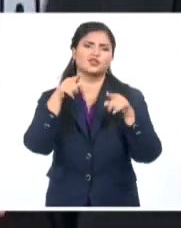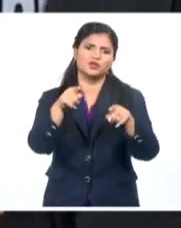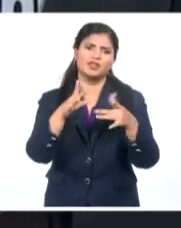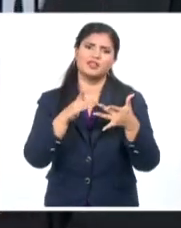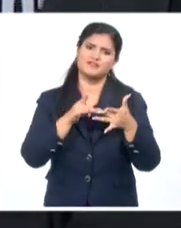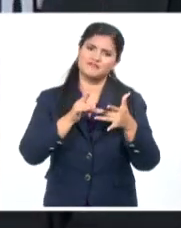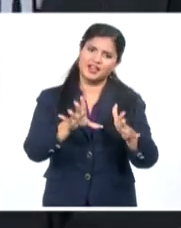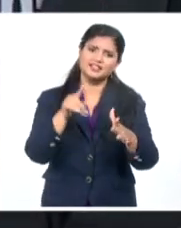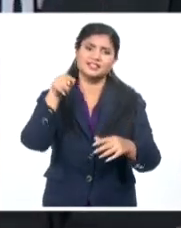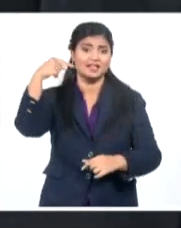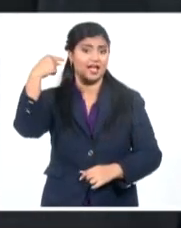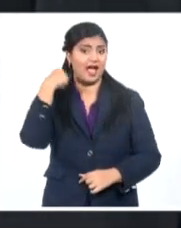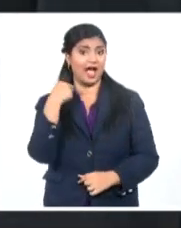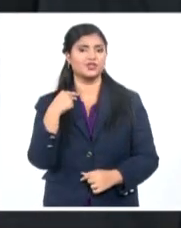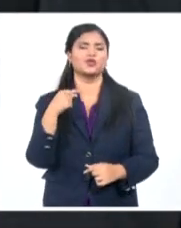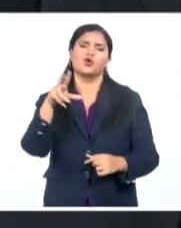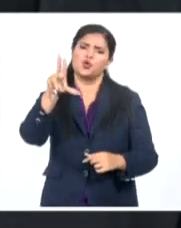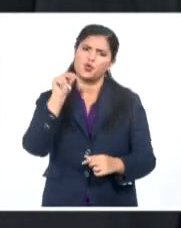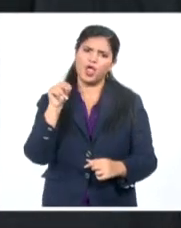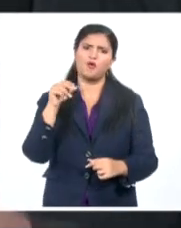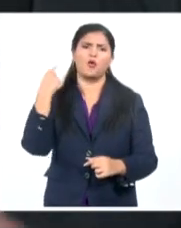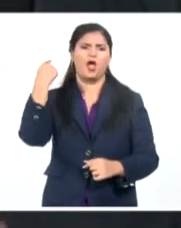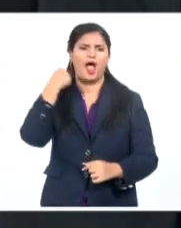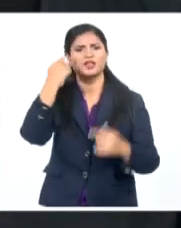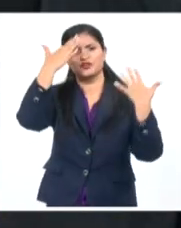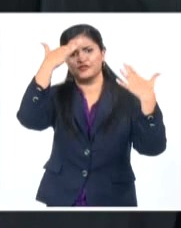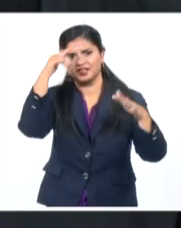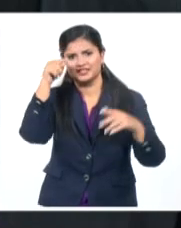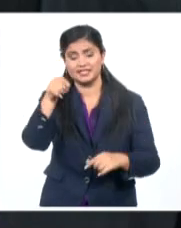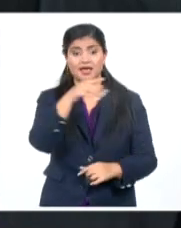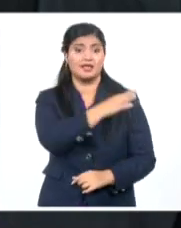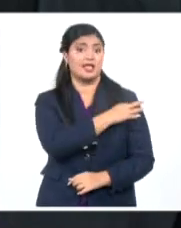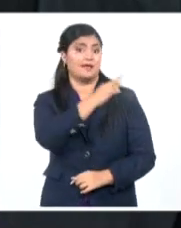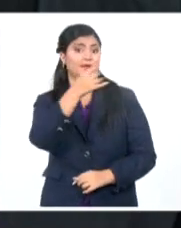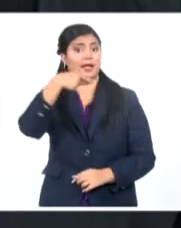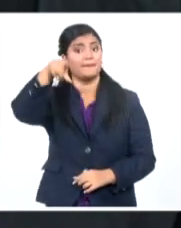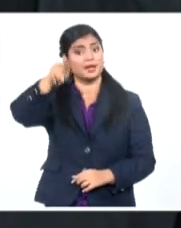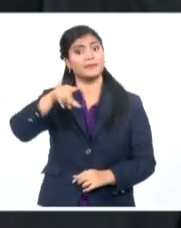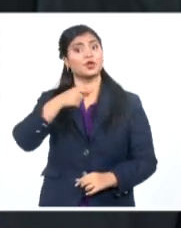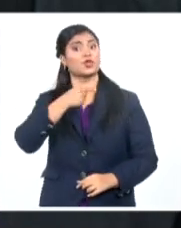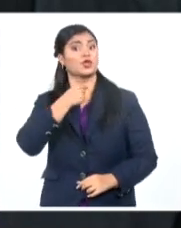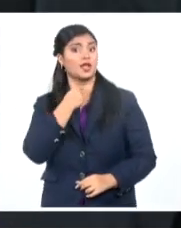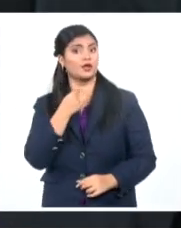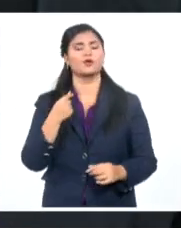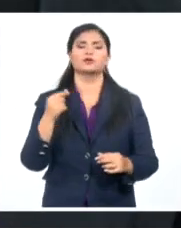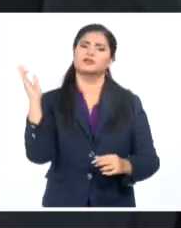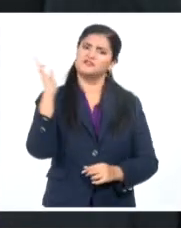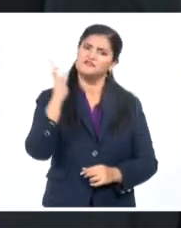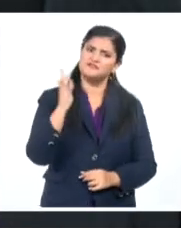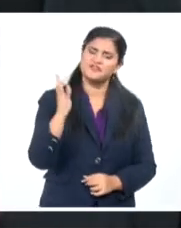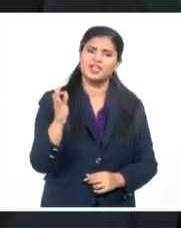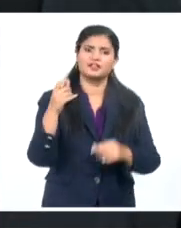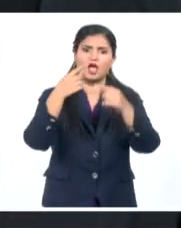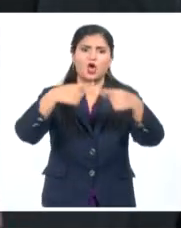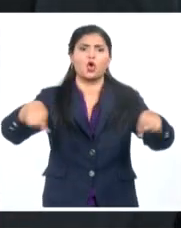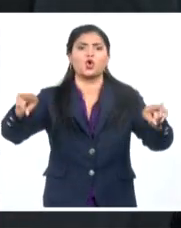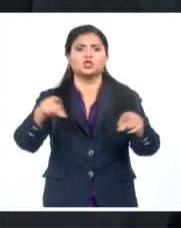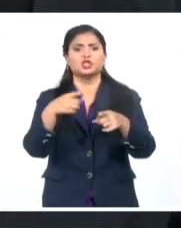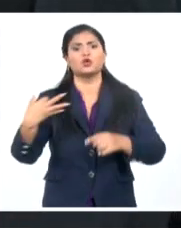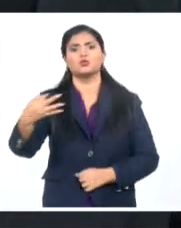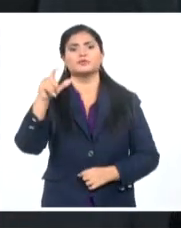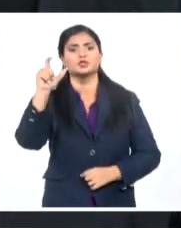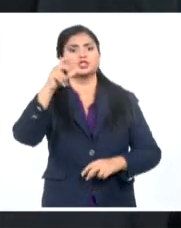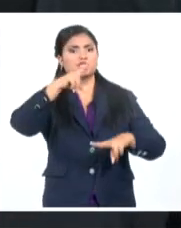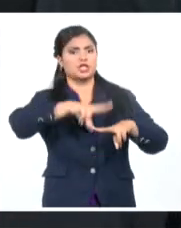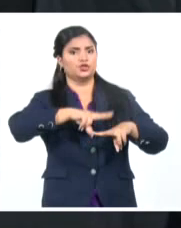Cuba a seguir adelante y bueno invitarlos a todo el primero de enero a recibir el año nuevo un concierto en centro Habana estaremos allí